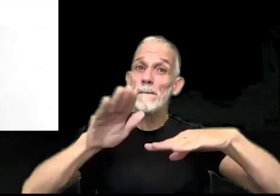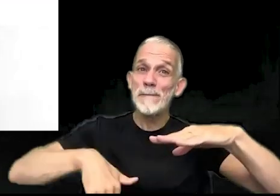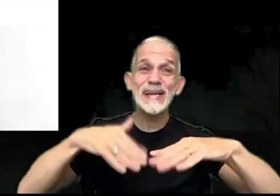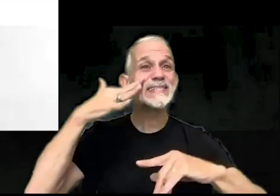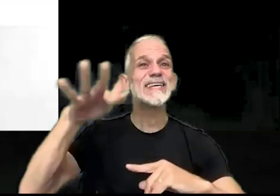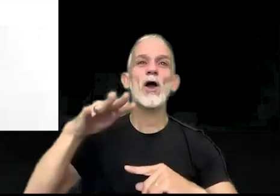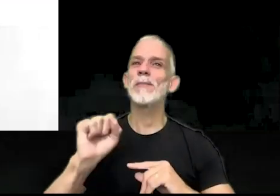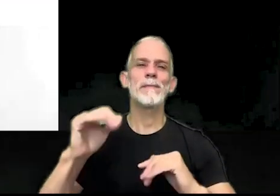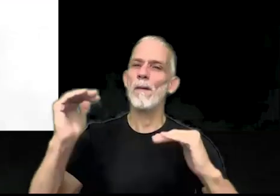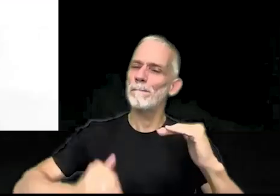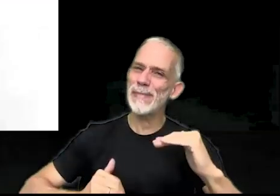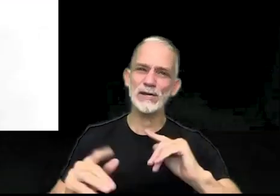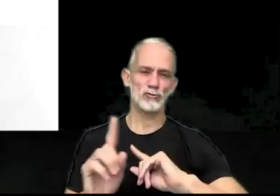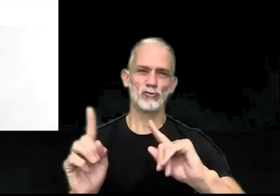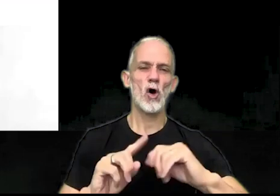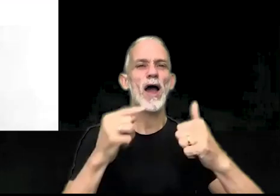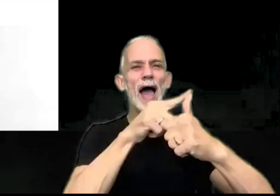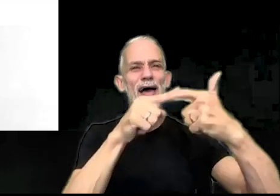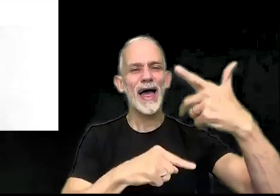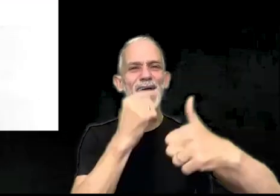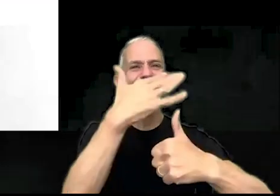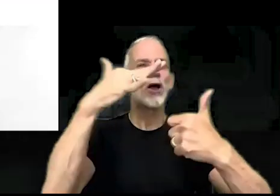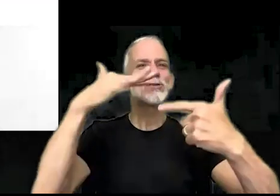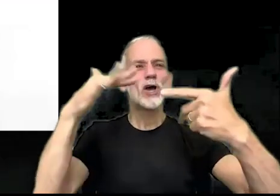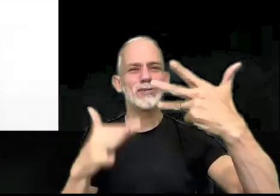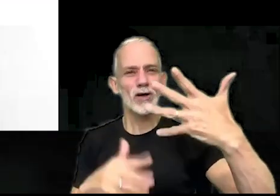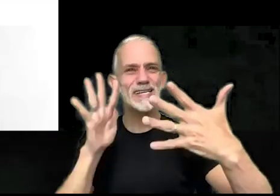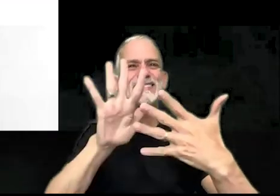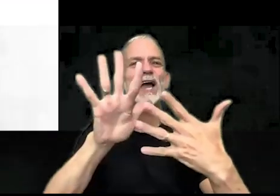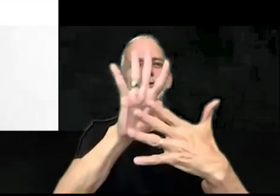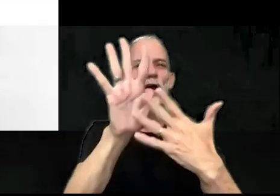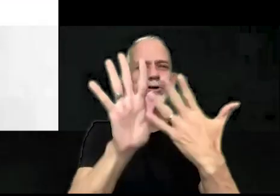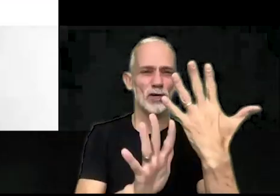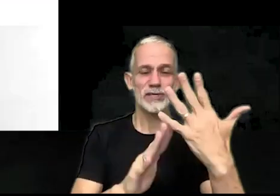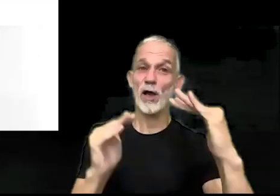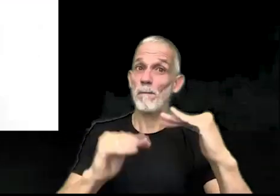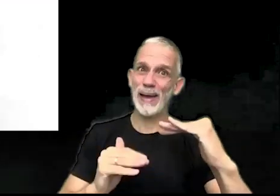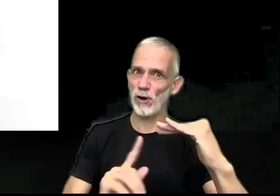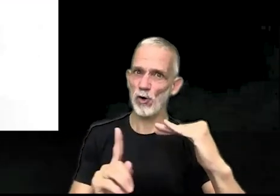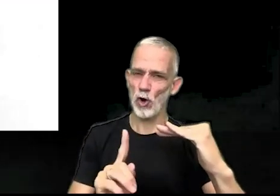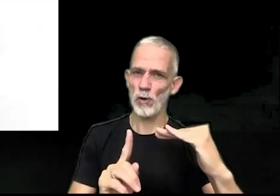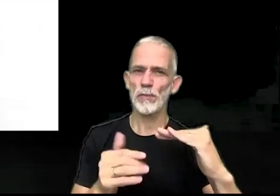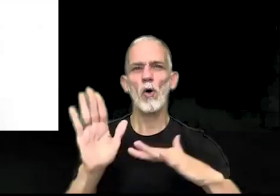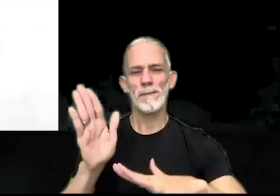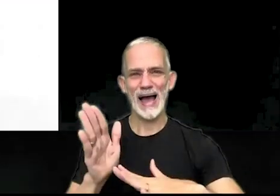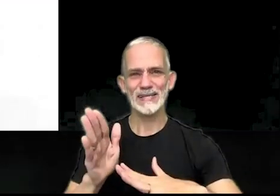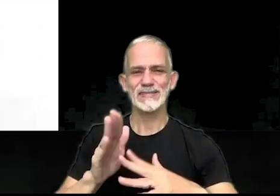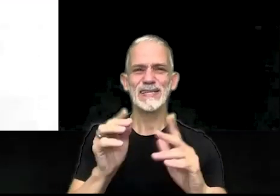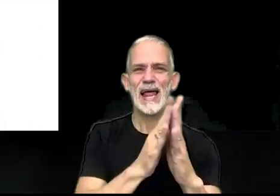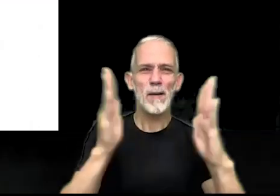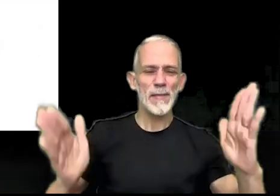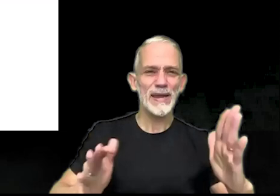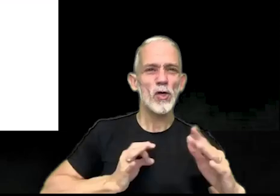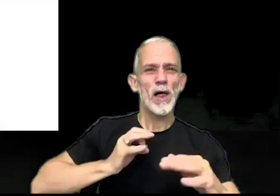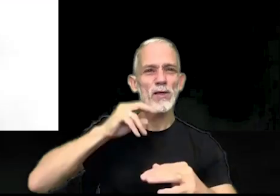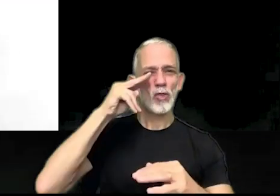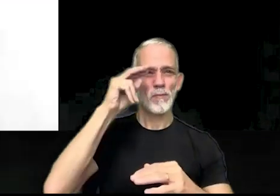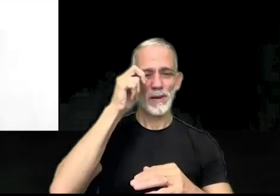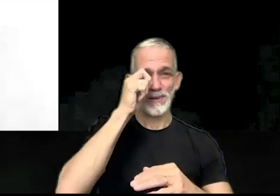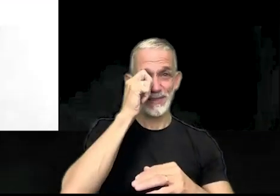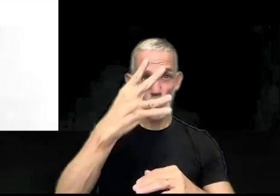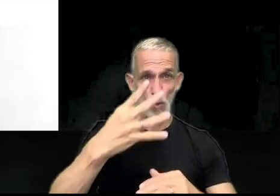a 5.000 pesos por cada anticipo, sobre la base imponible del periodo